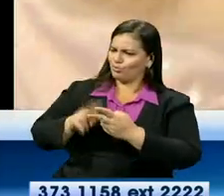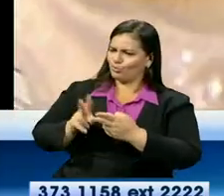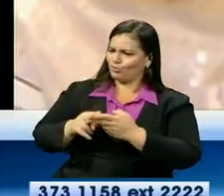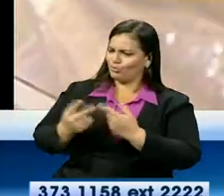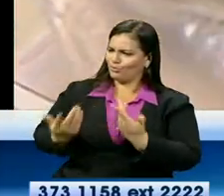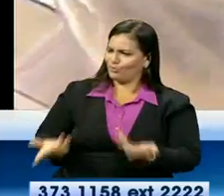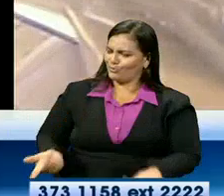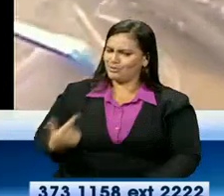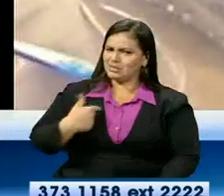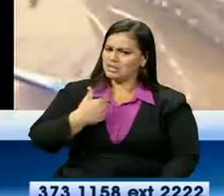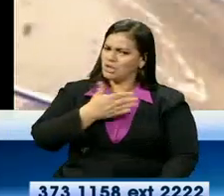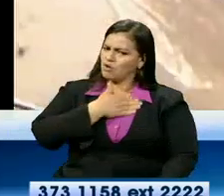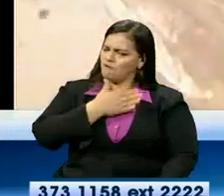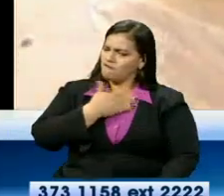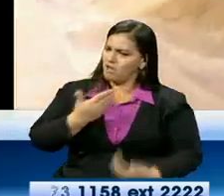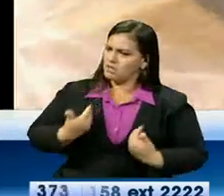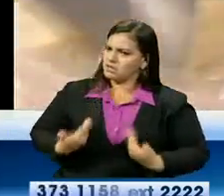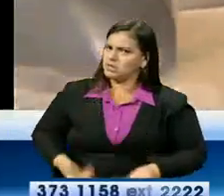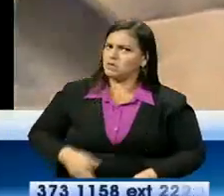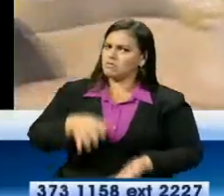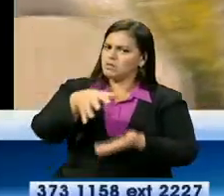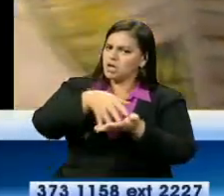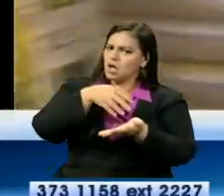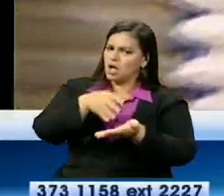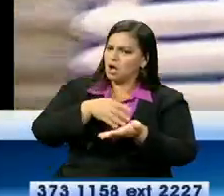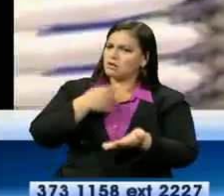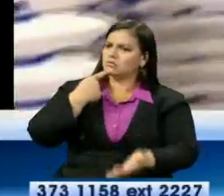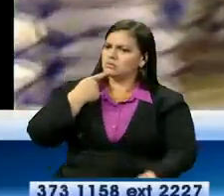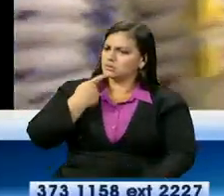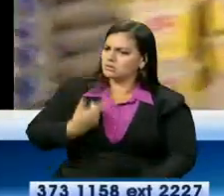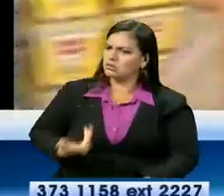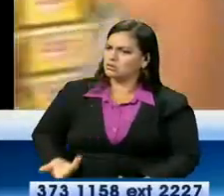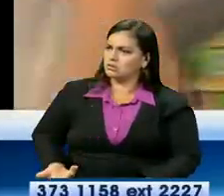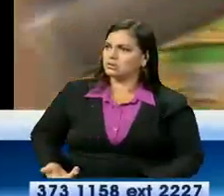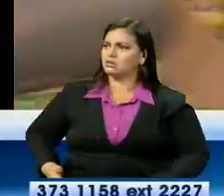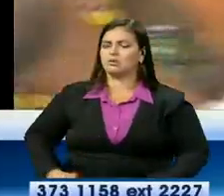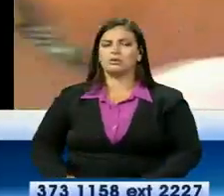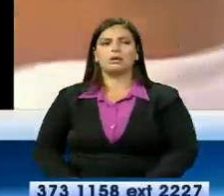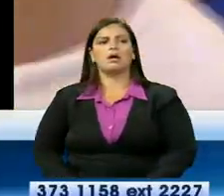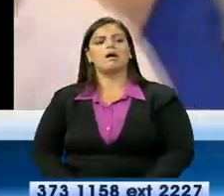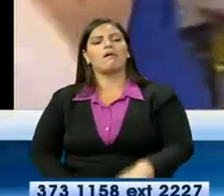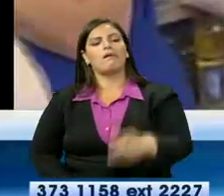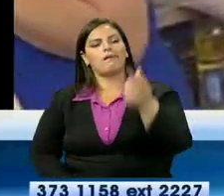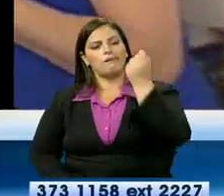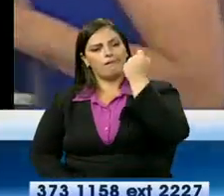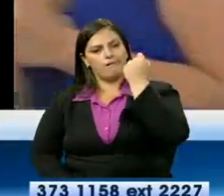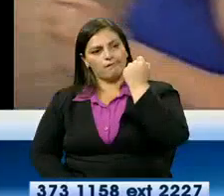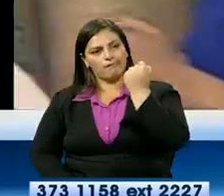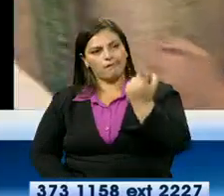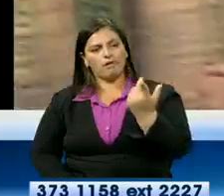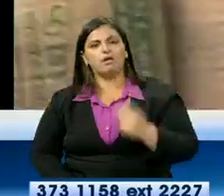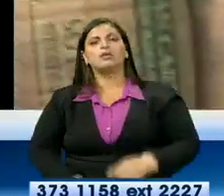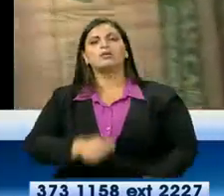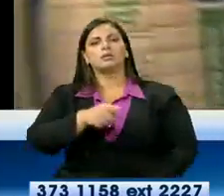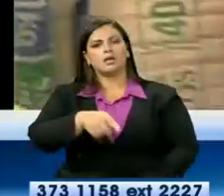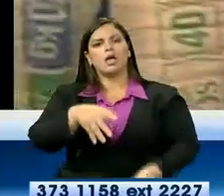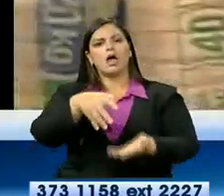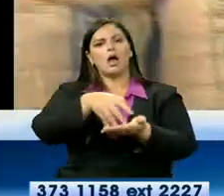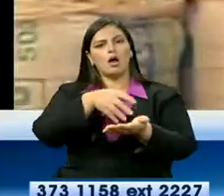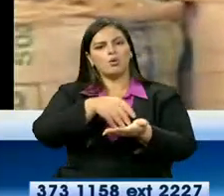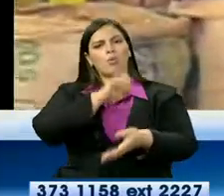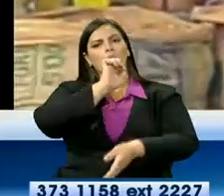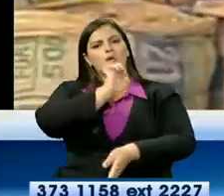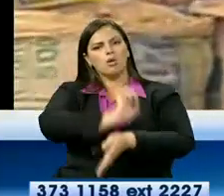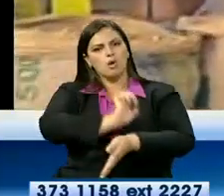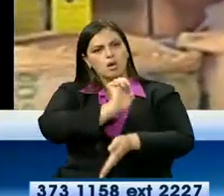mucho tiempo, los cuales también son serios. Entonces ustedes dicen, este es arroz nacional. Sí, no hay problema,